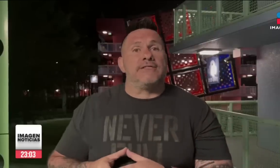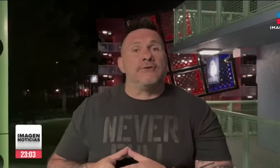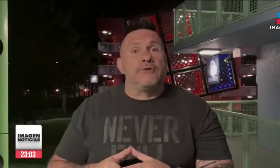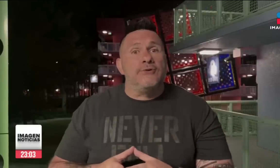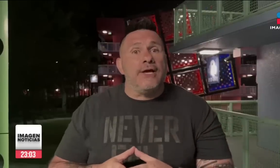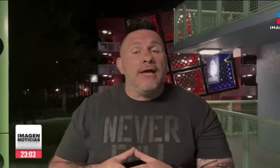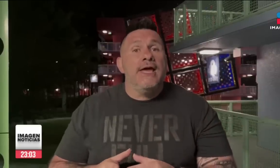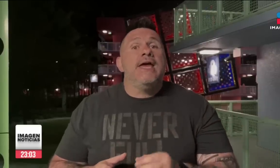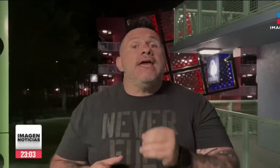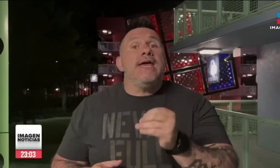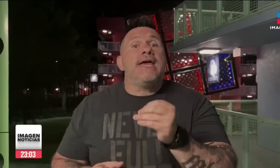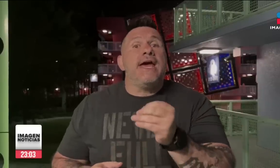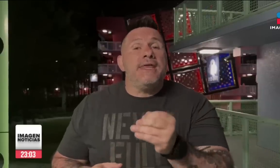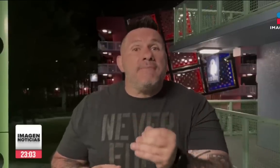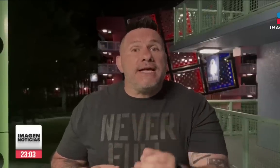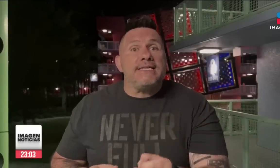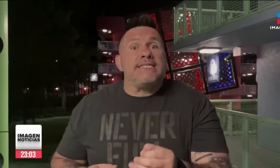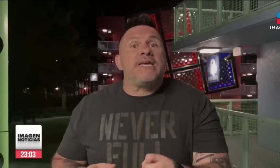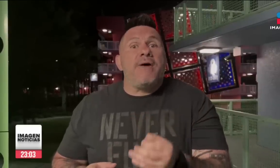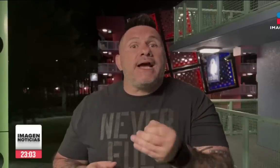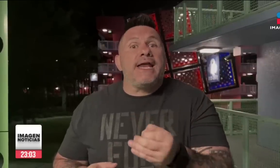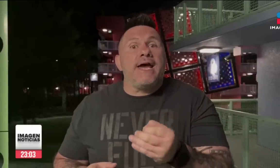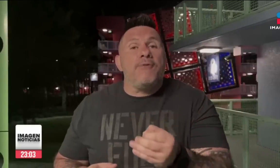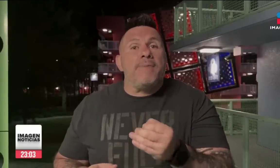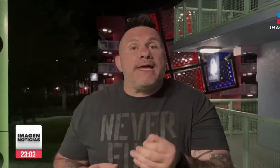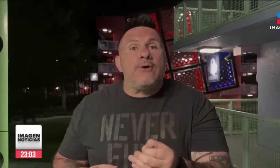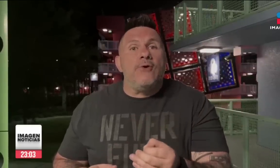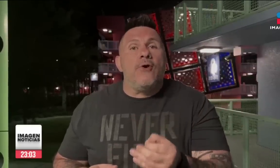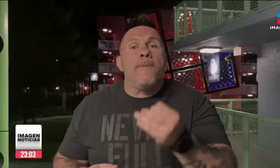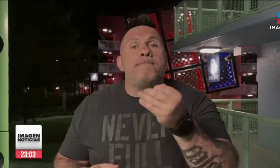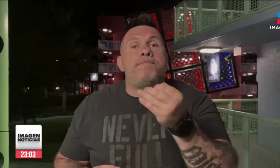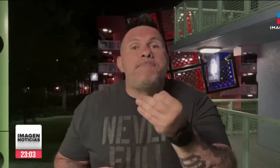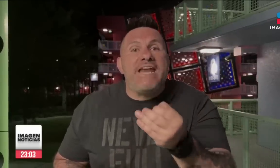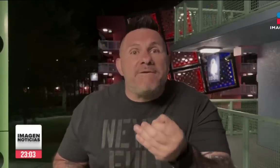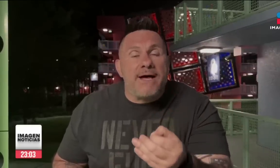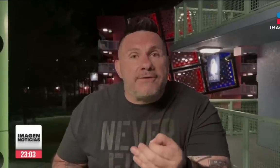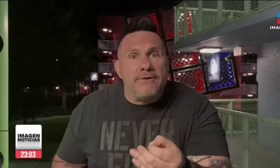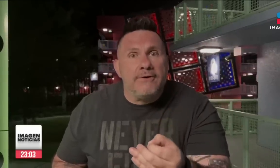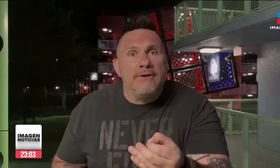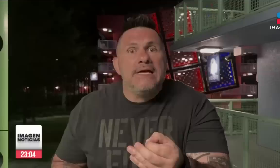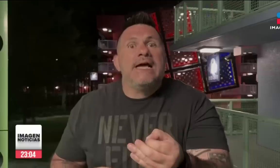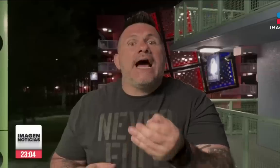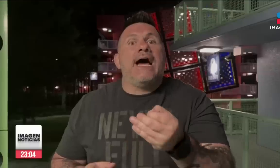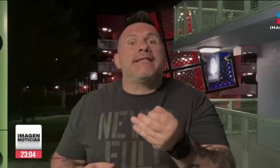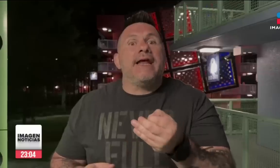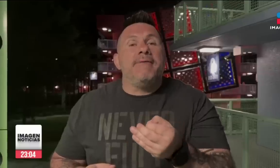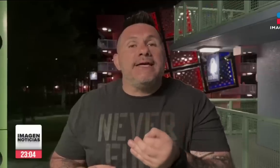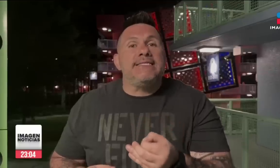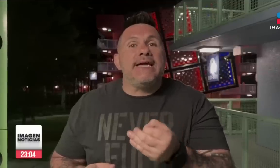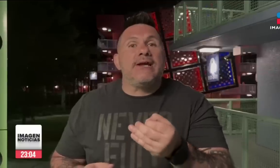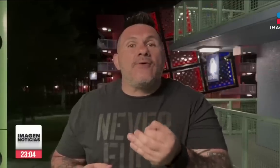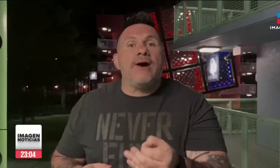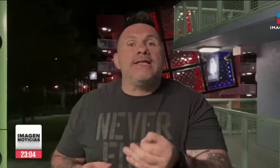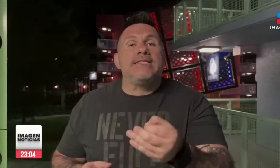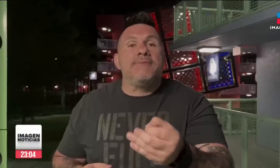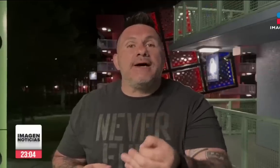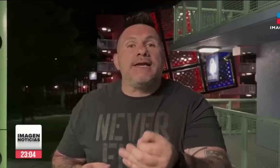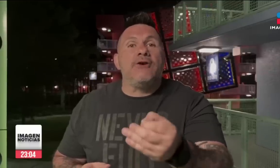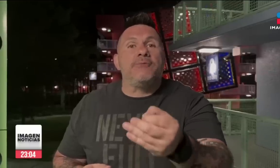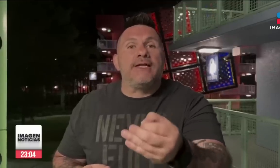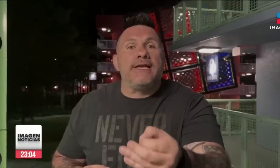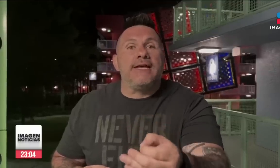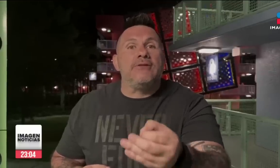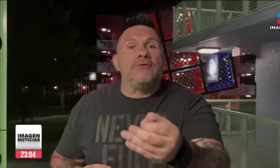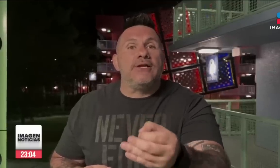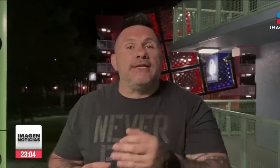de Infraestructura, y que además se va a crear un vehículo privado a través del cual se van a